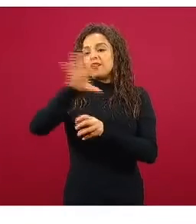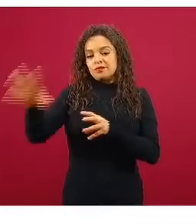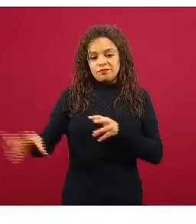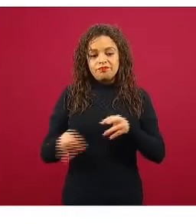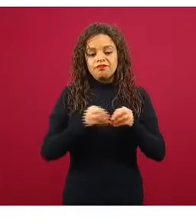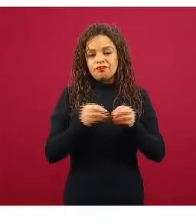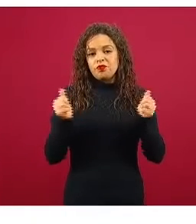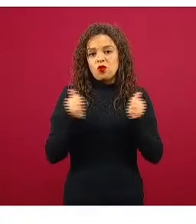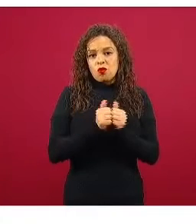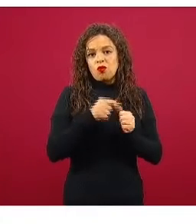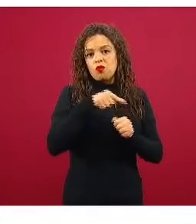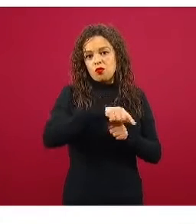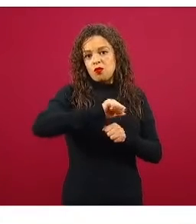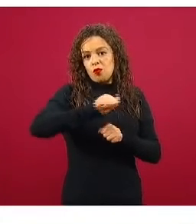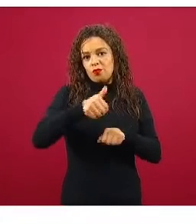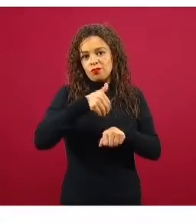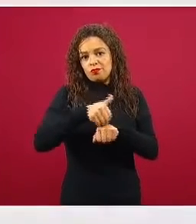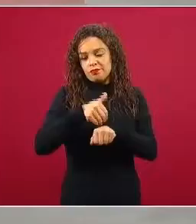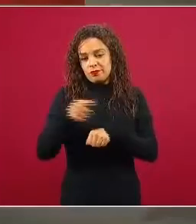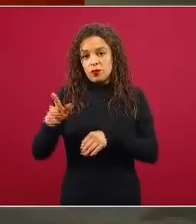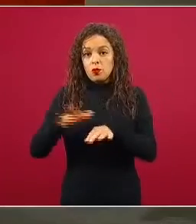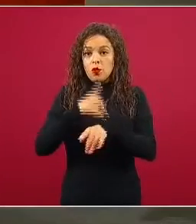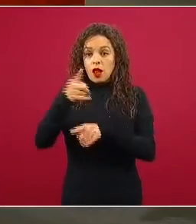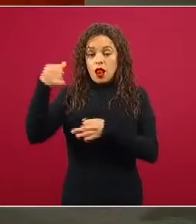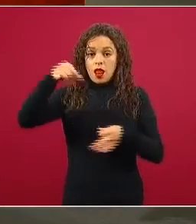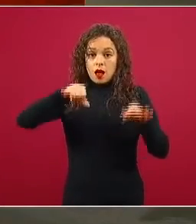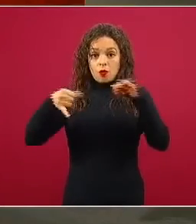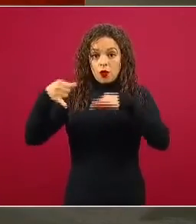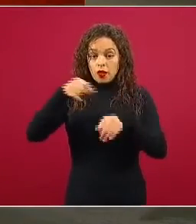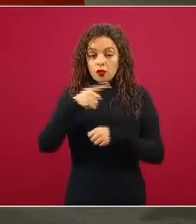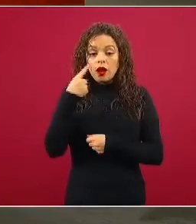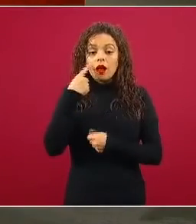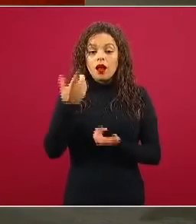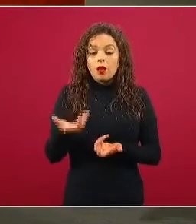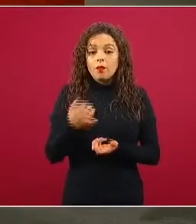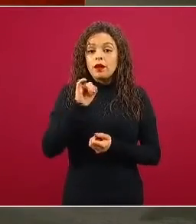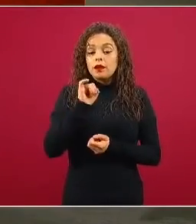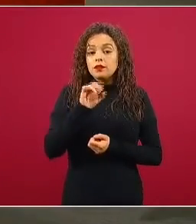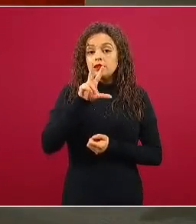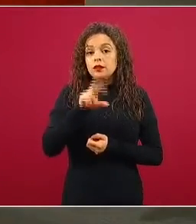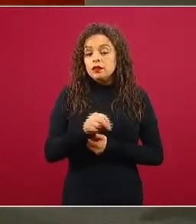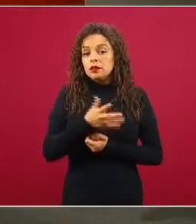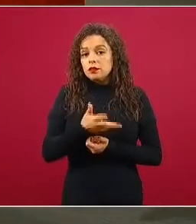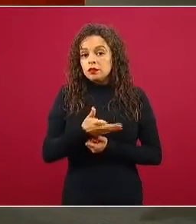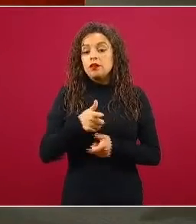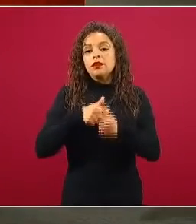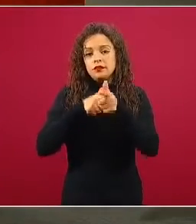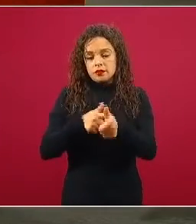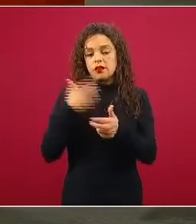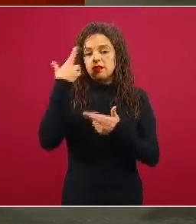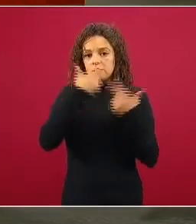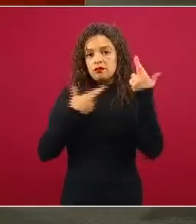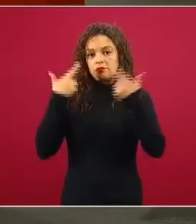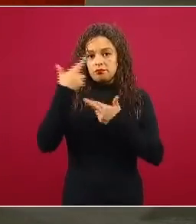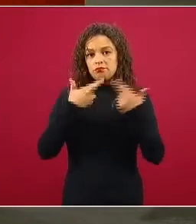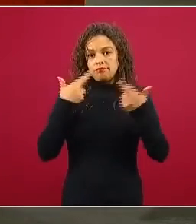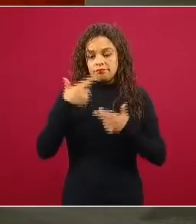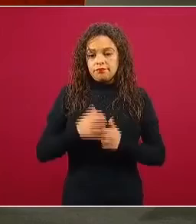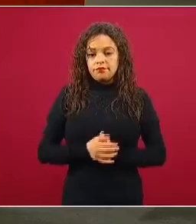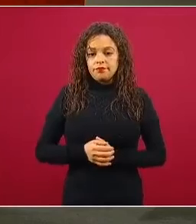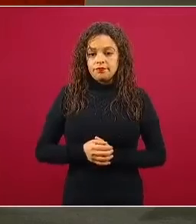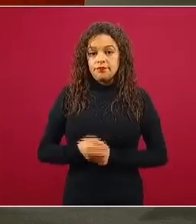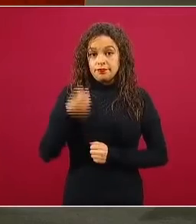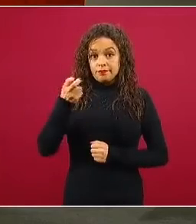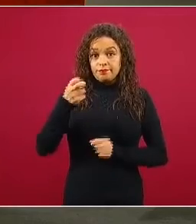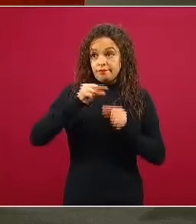los resultados de laboratorio de estos casos sospechosos continúen emitiéndose, ¿no? Entonces aquí vemos, lógicamente esta es una